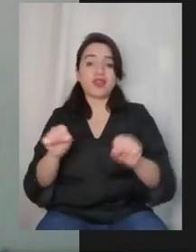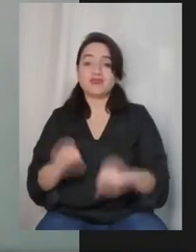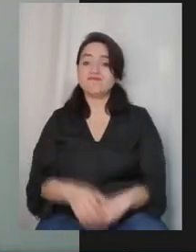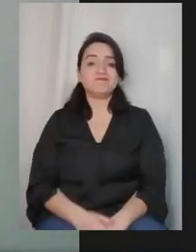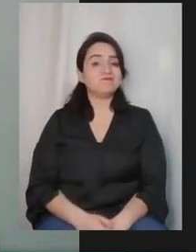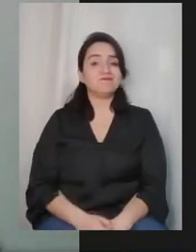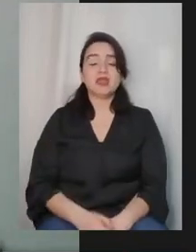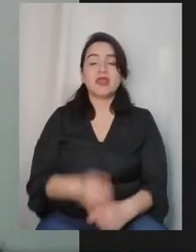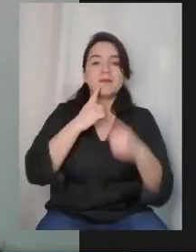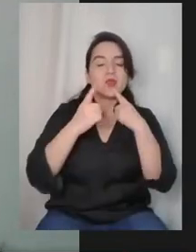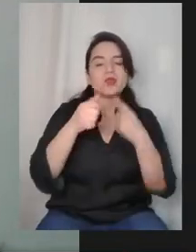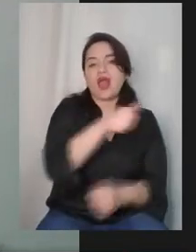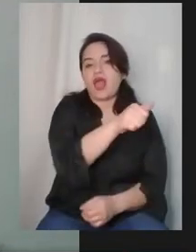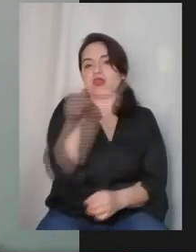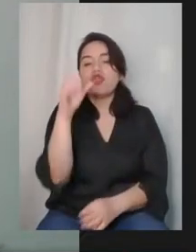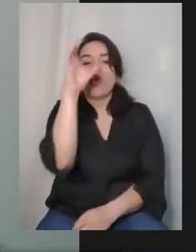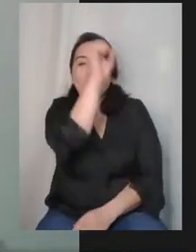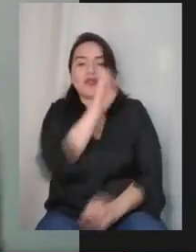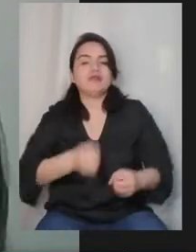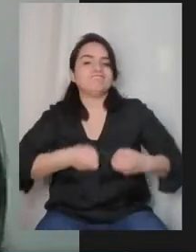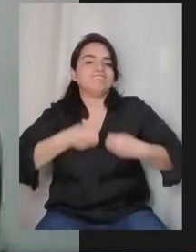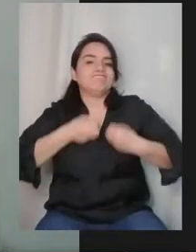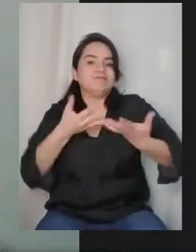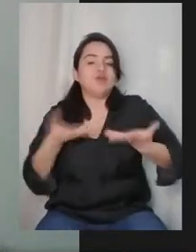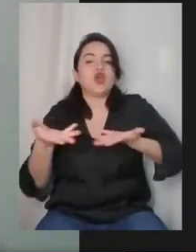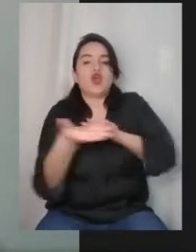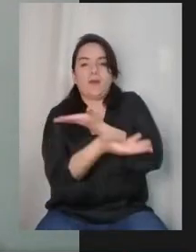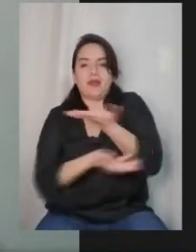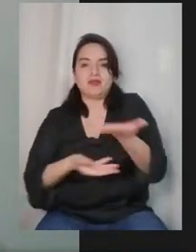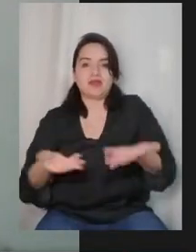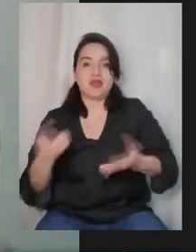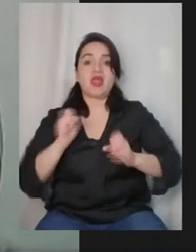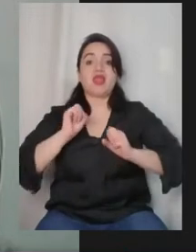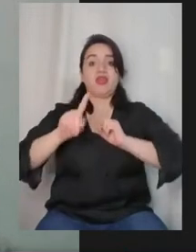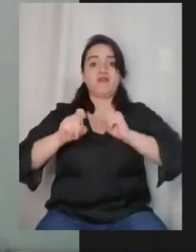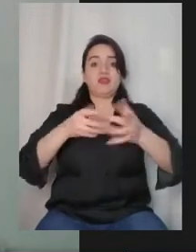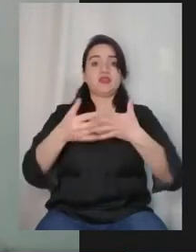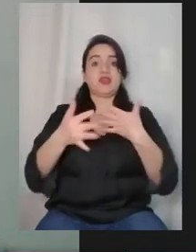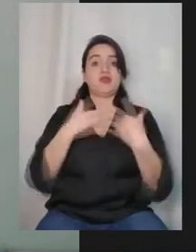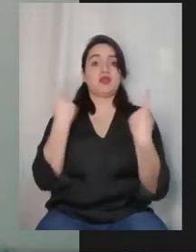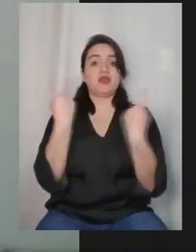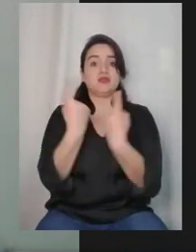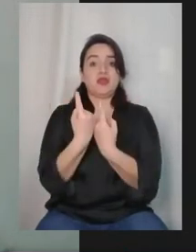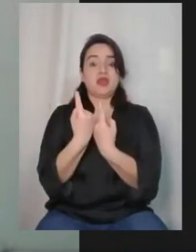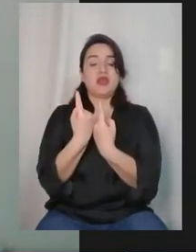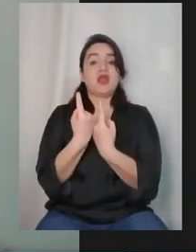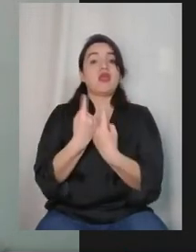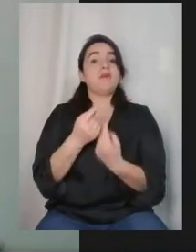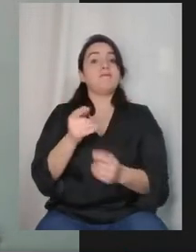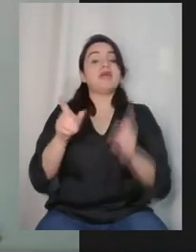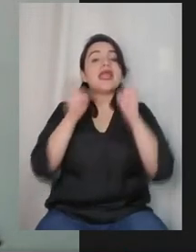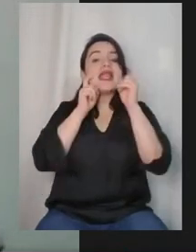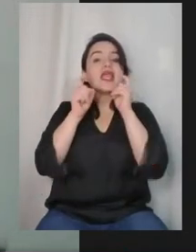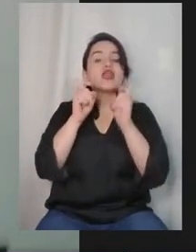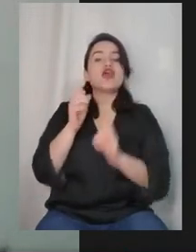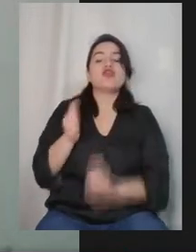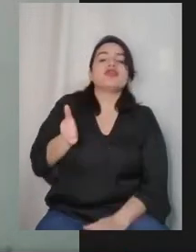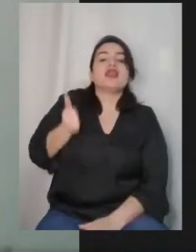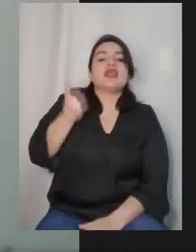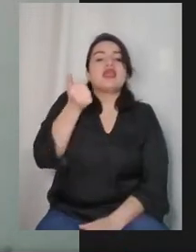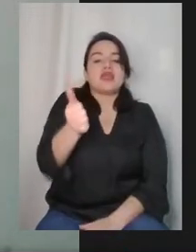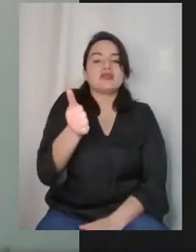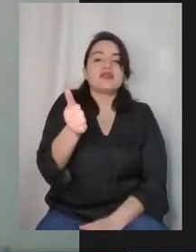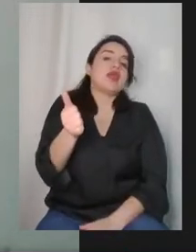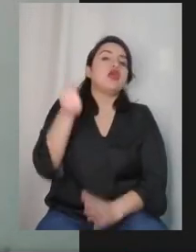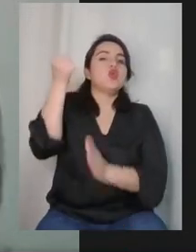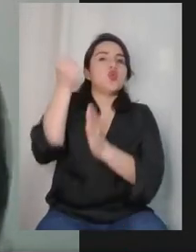opinar y conversar. La defensa medioambiental se ha vuelto riesgosa para la vida de sus dirigentes y dirigentes y para la lucha en sí. Eso no